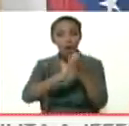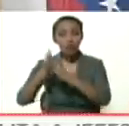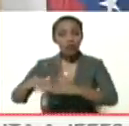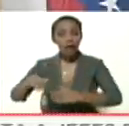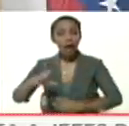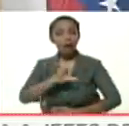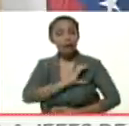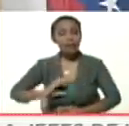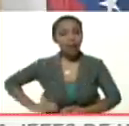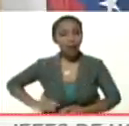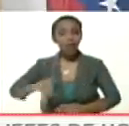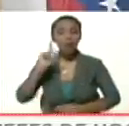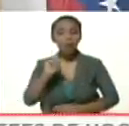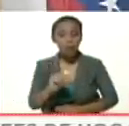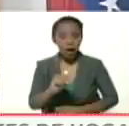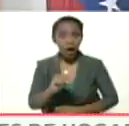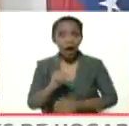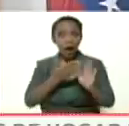a la comunidad